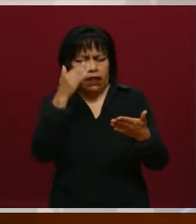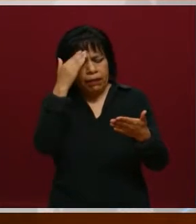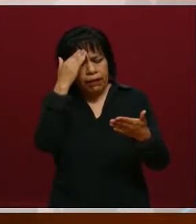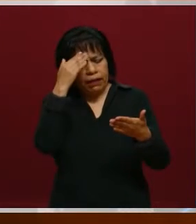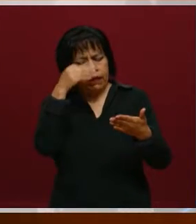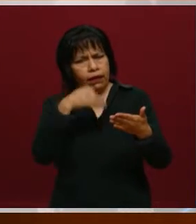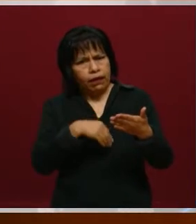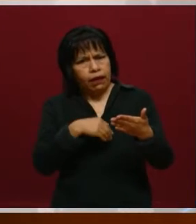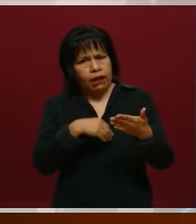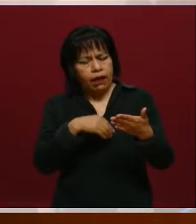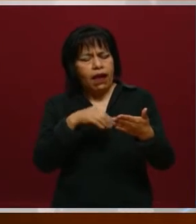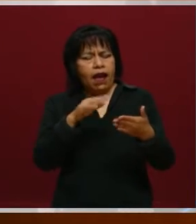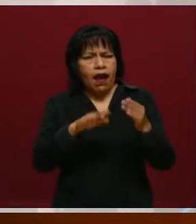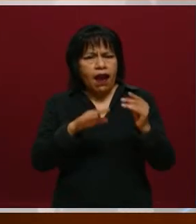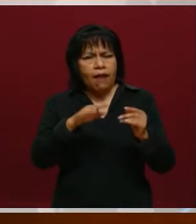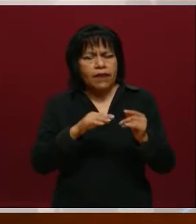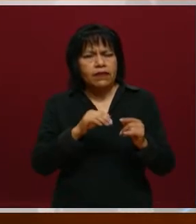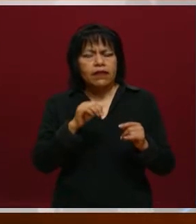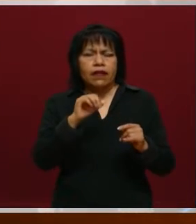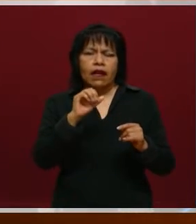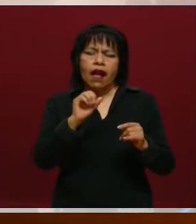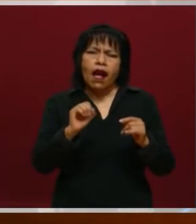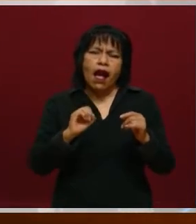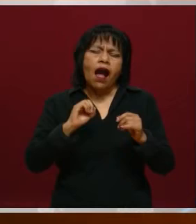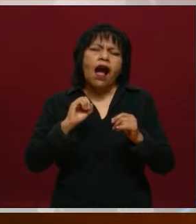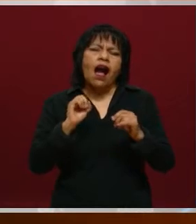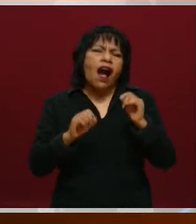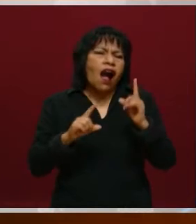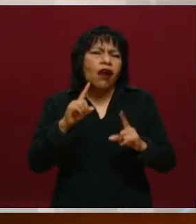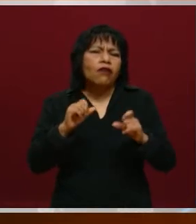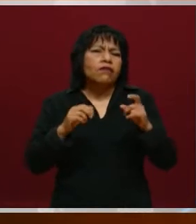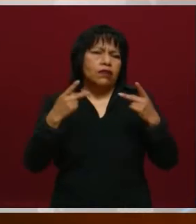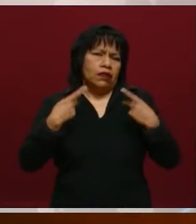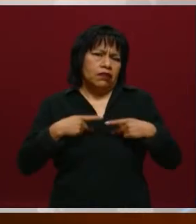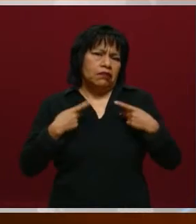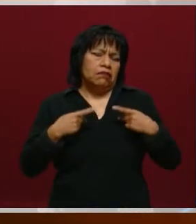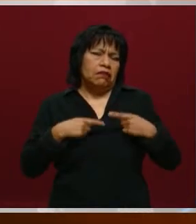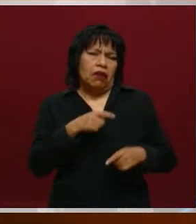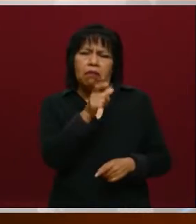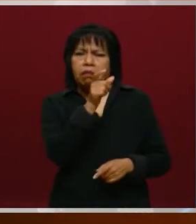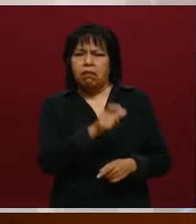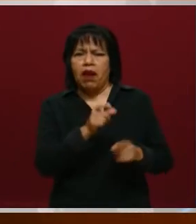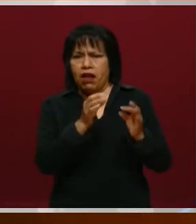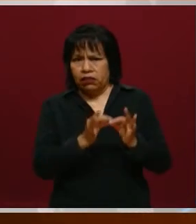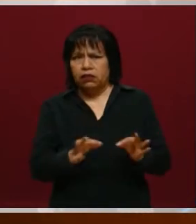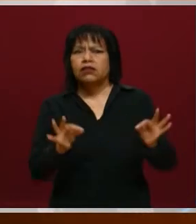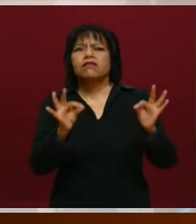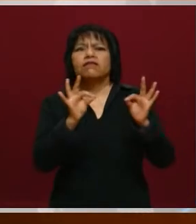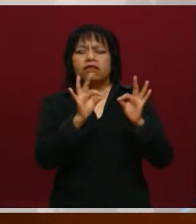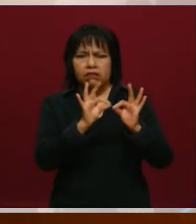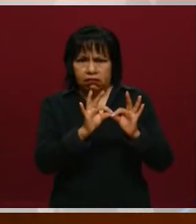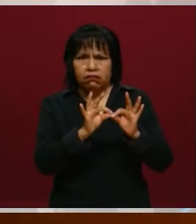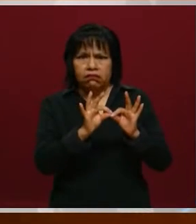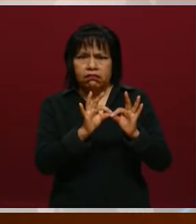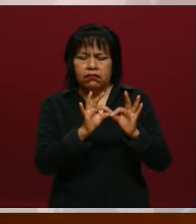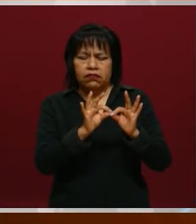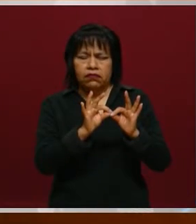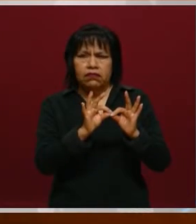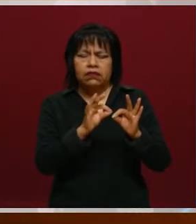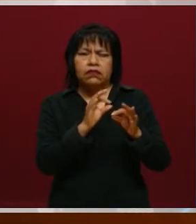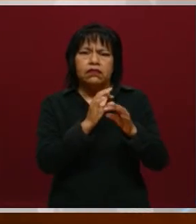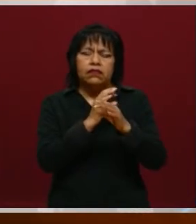dirigido algunas personas importantes y que hacen impacto en el terreno educativo